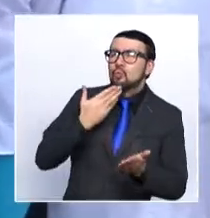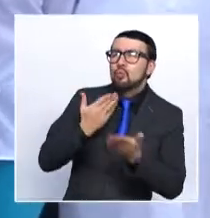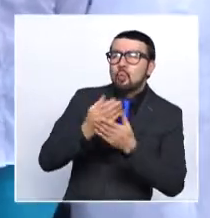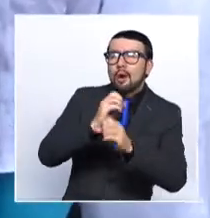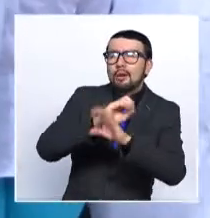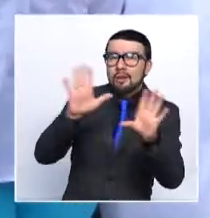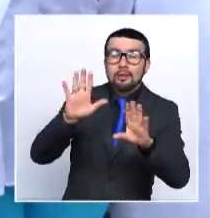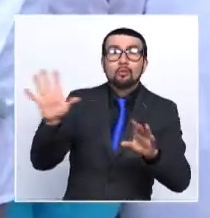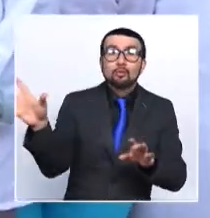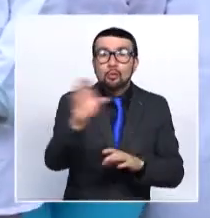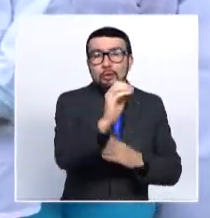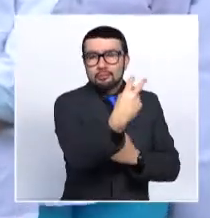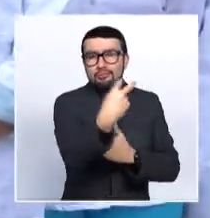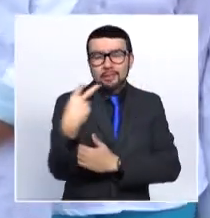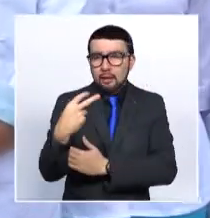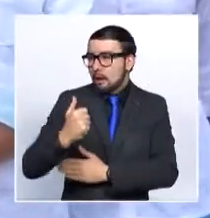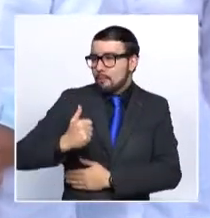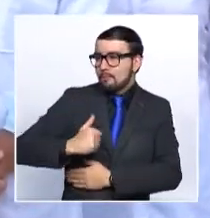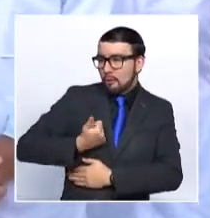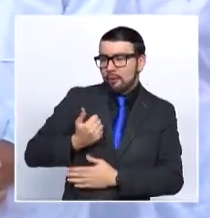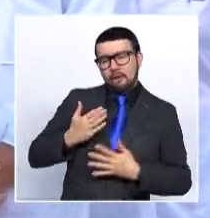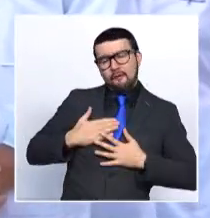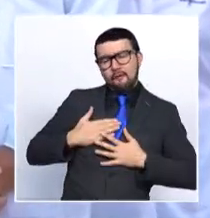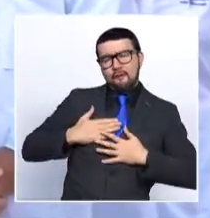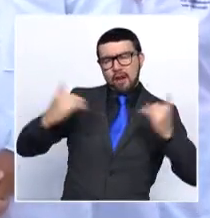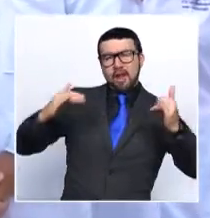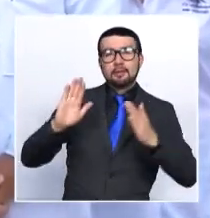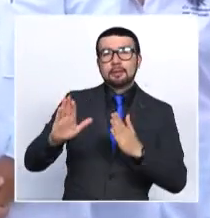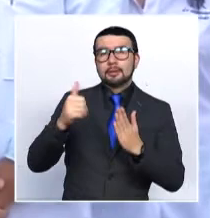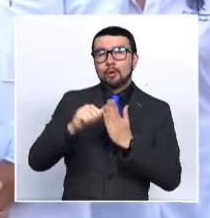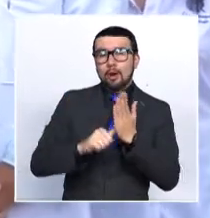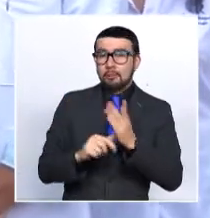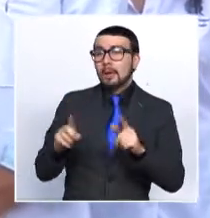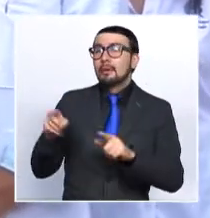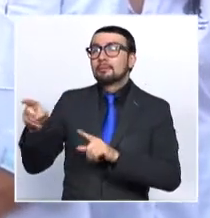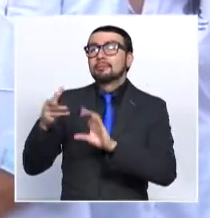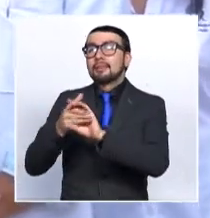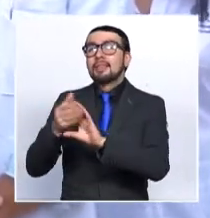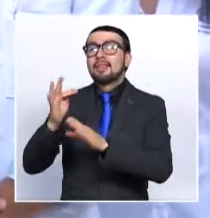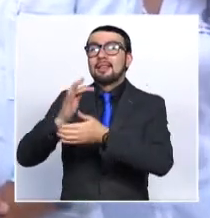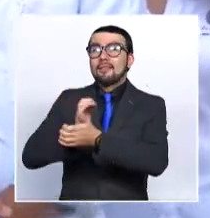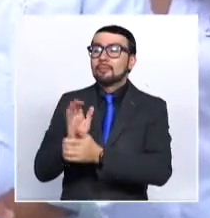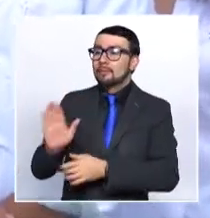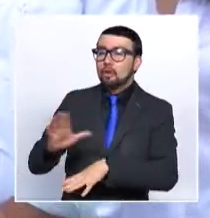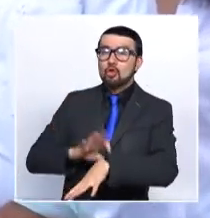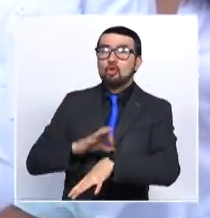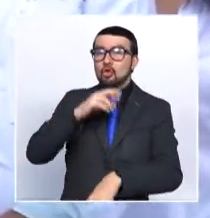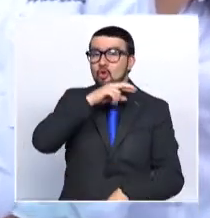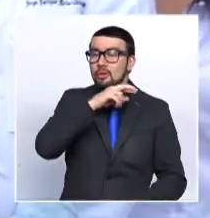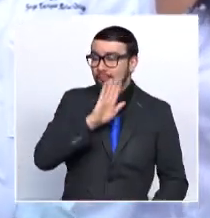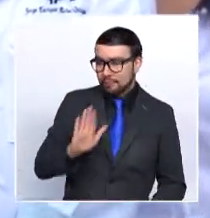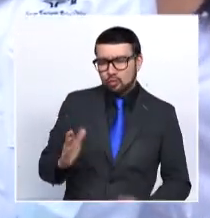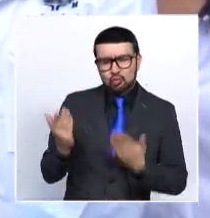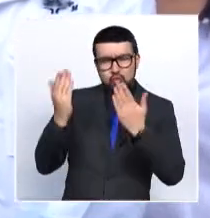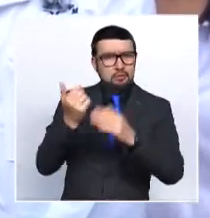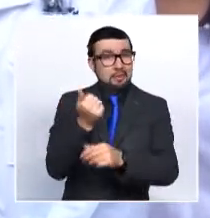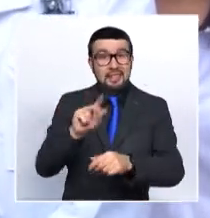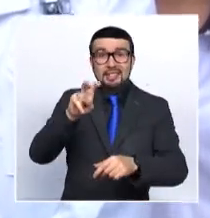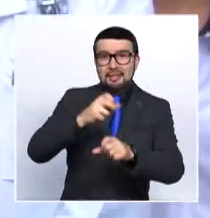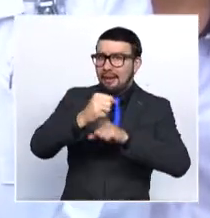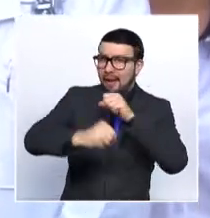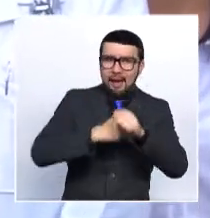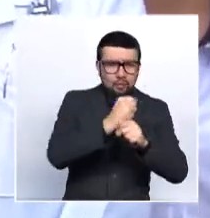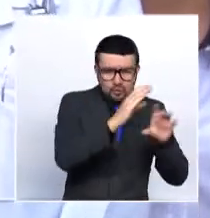través de Conexión Vital, aprovechando la oportunidad para felicitar el programa, Telecafé, al doctor Rojas. Sostener un programa 17 años no es